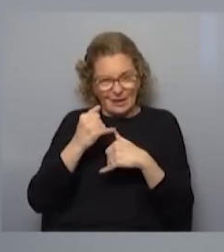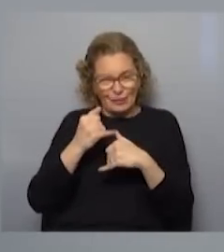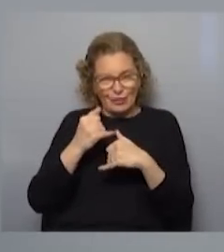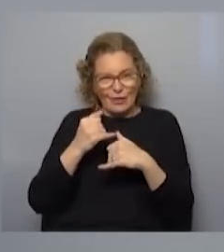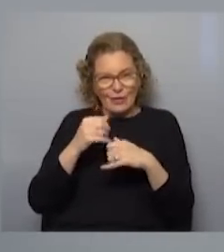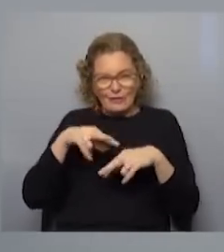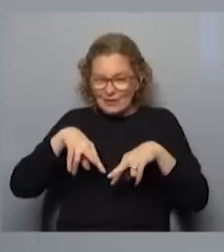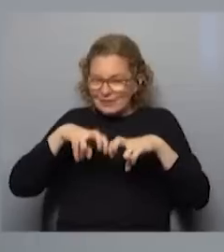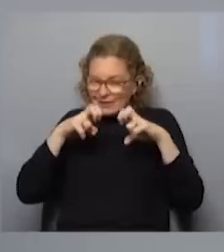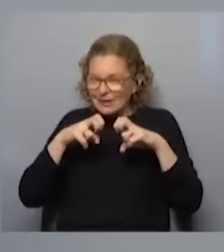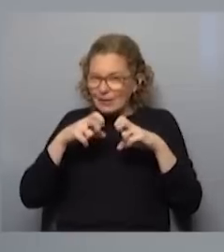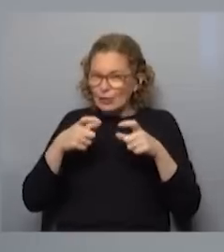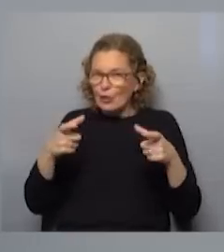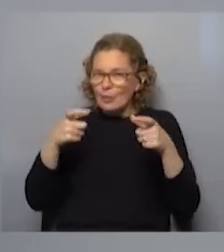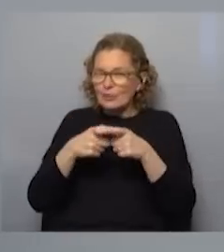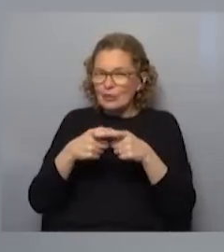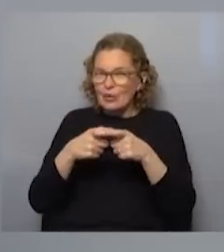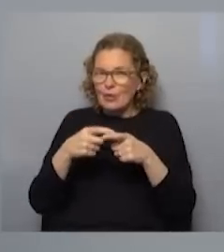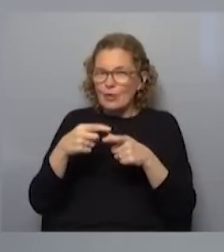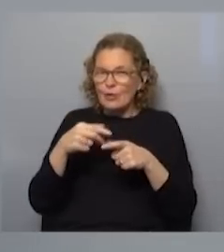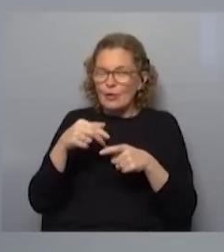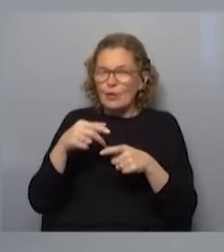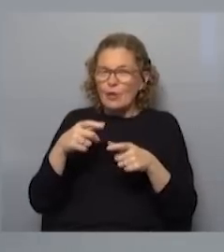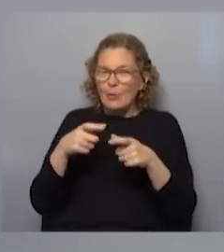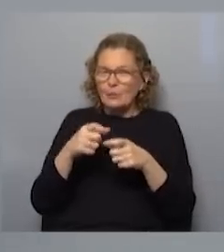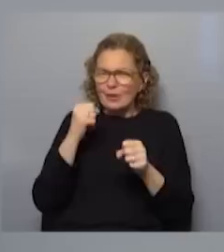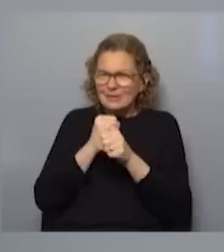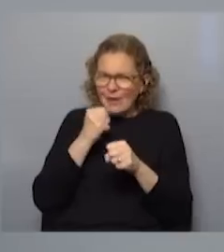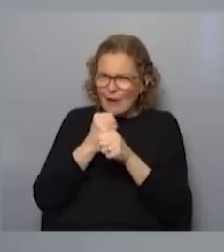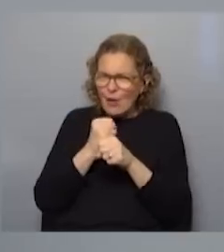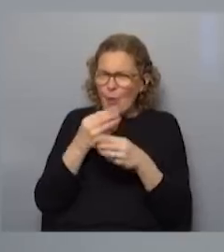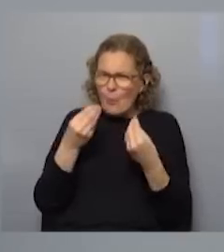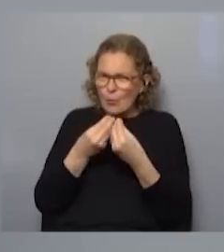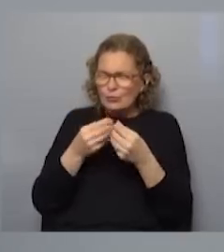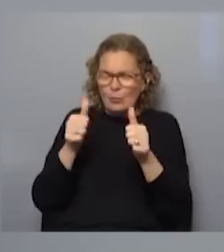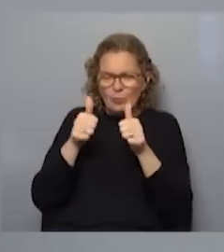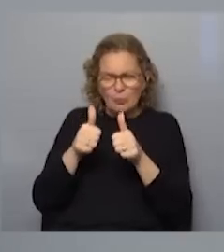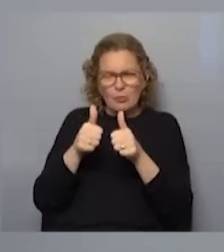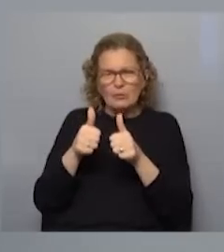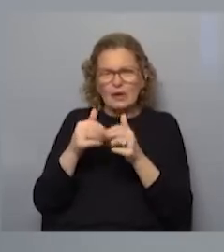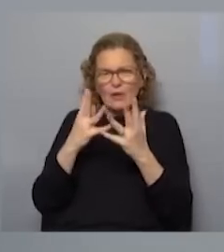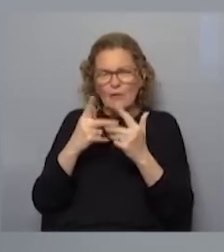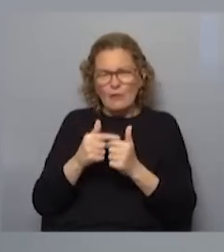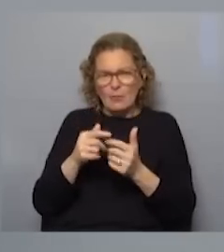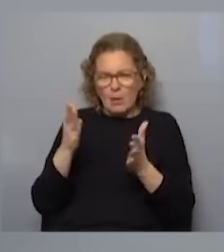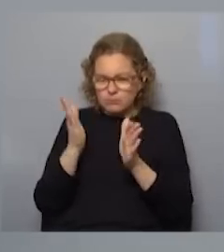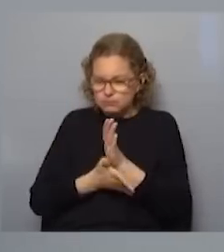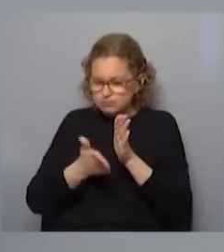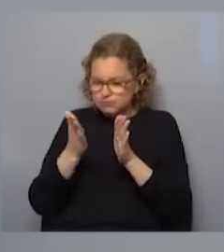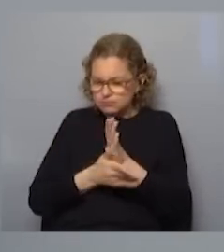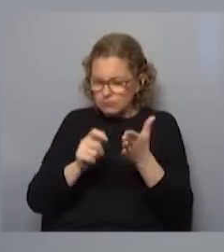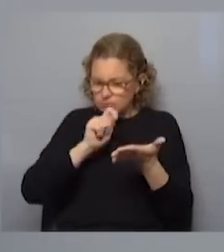que presidió el diputado Gerardo es una comisión que trabajó muy bien en forma muy documentada